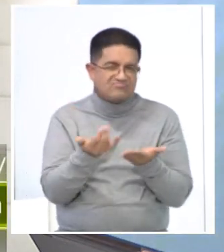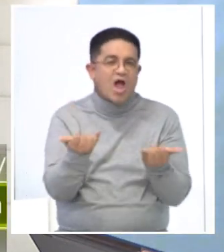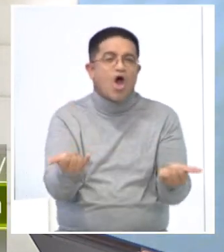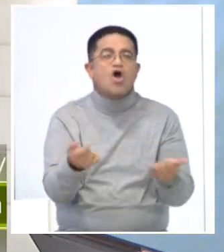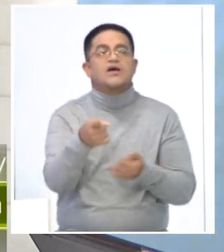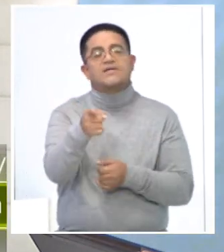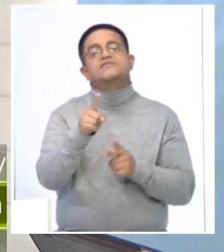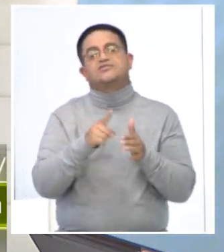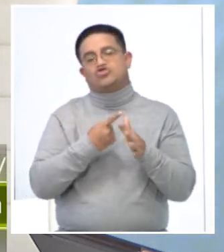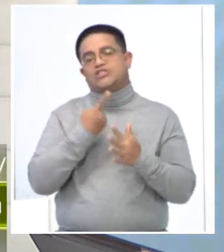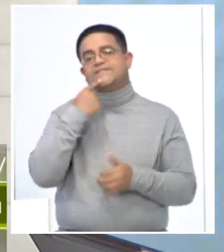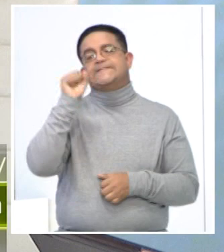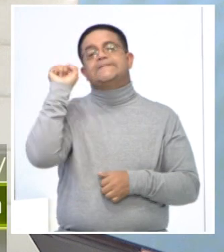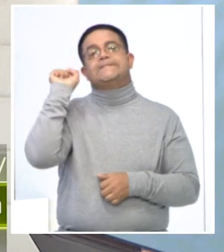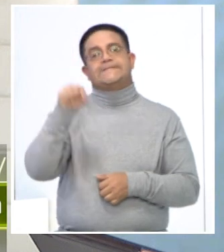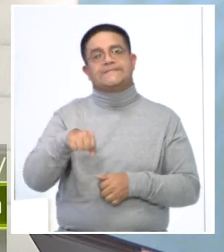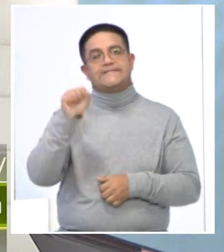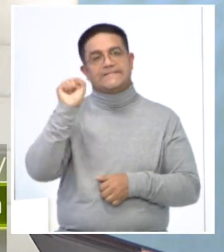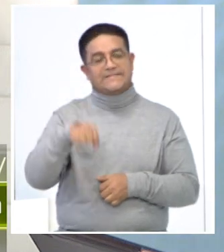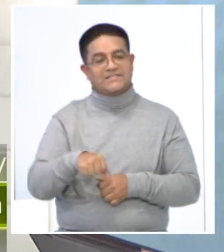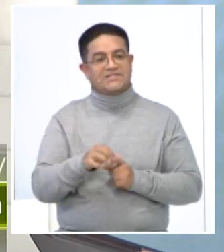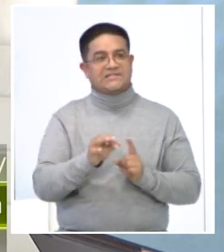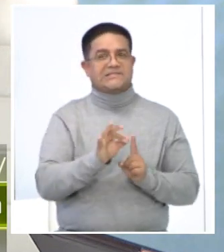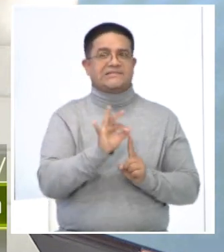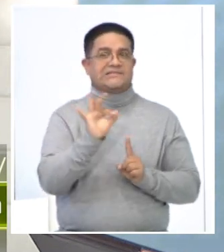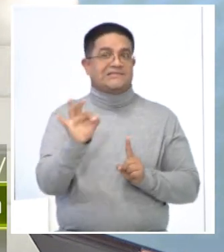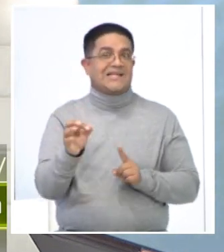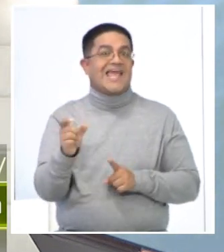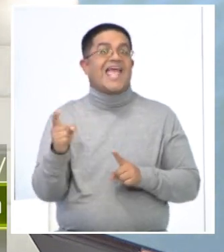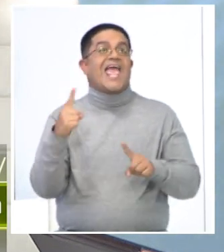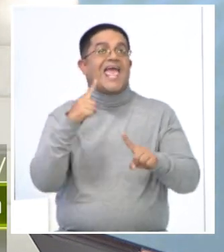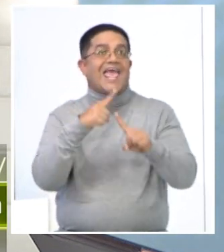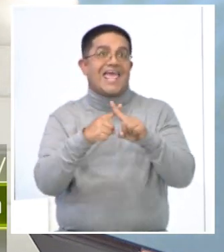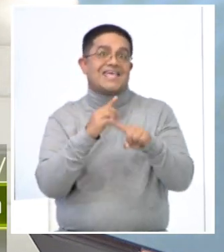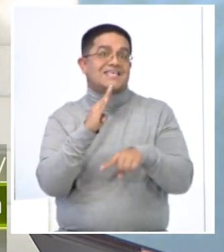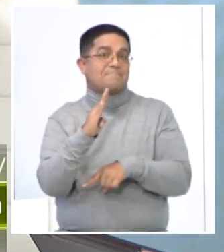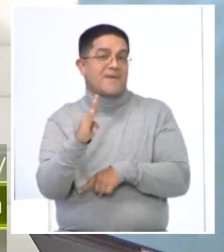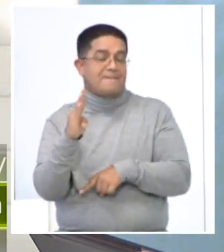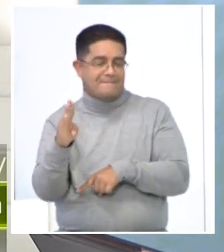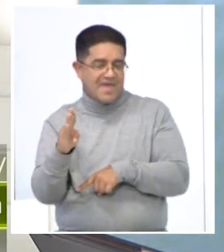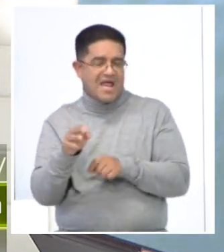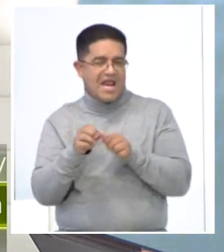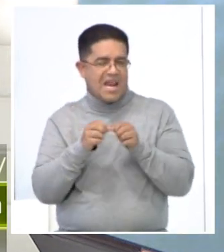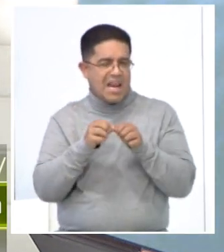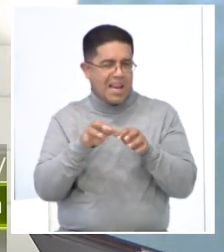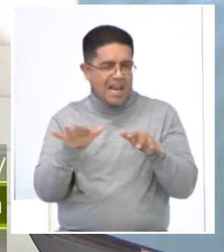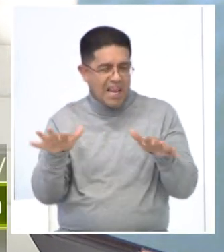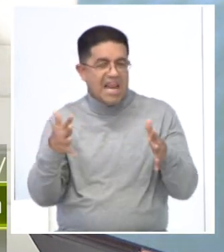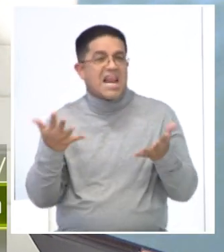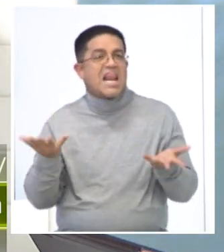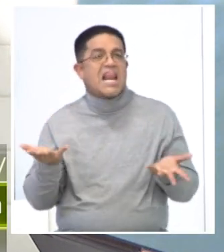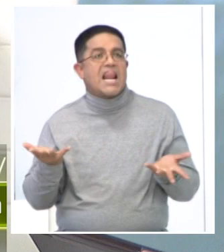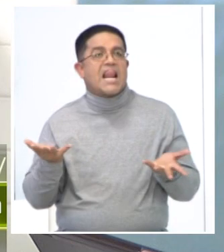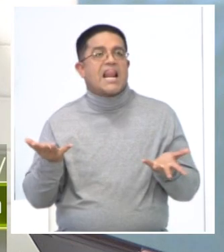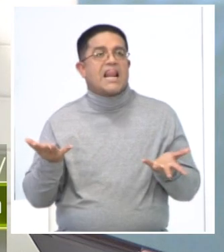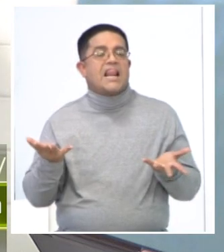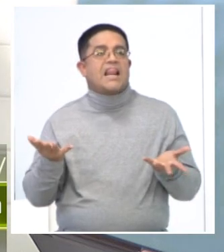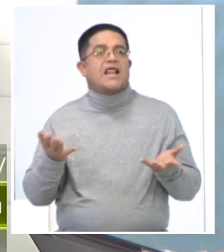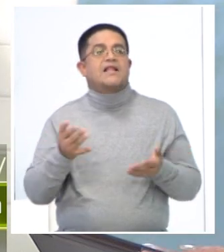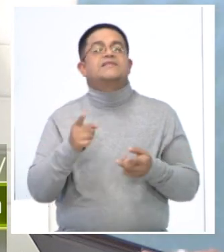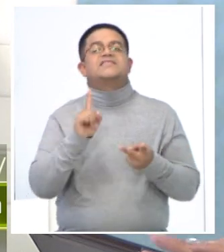es verdad que circuló la cepa xbb que está circulando Y que probablemente ya nos ha llegado la